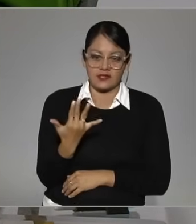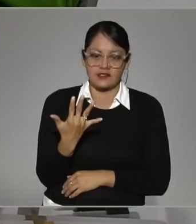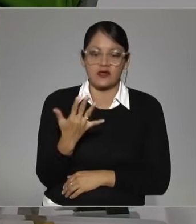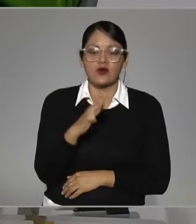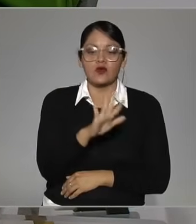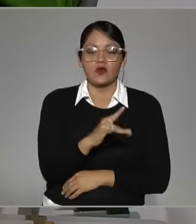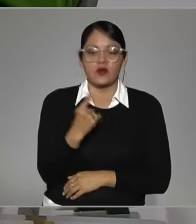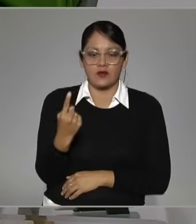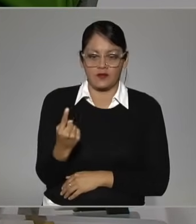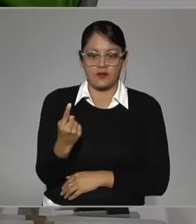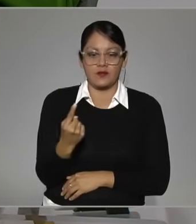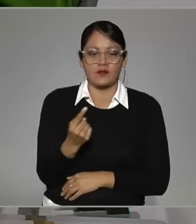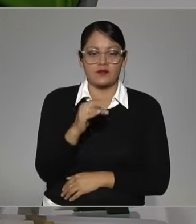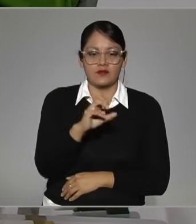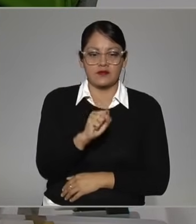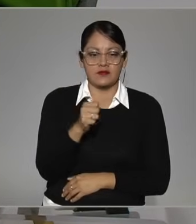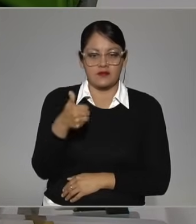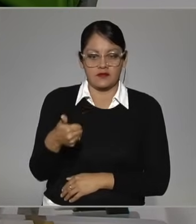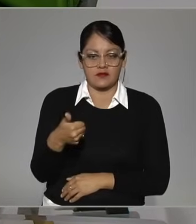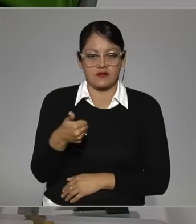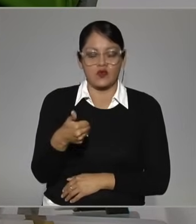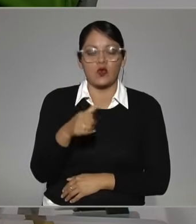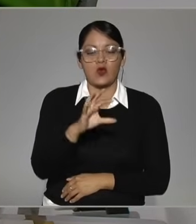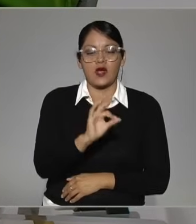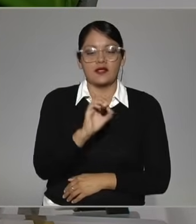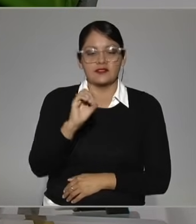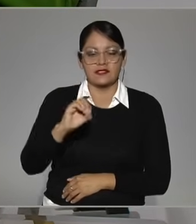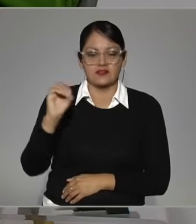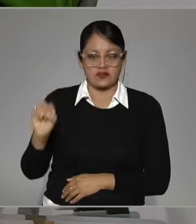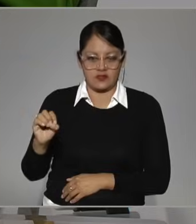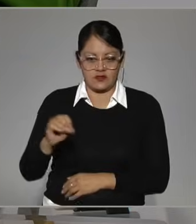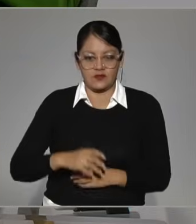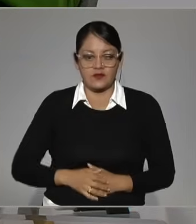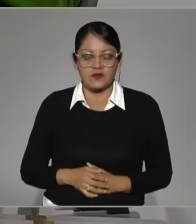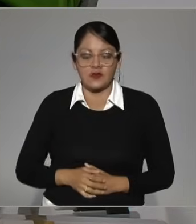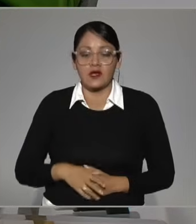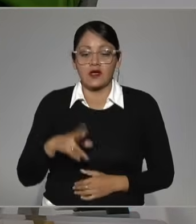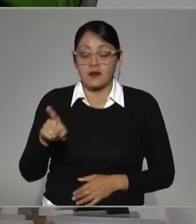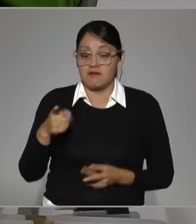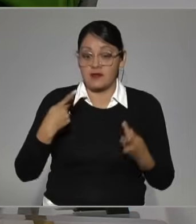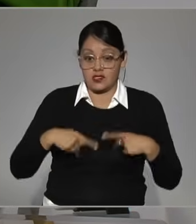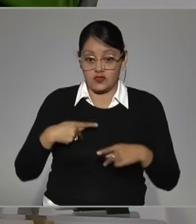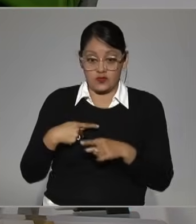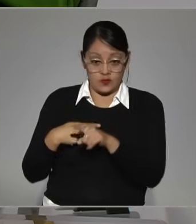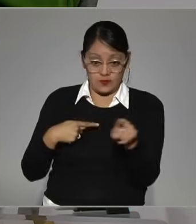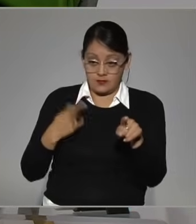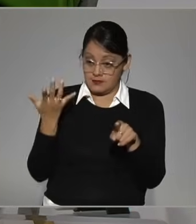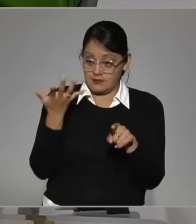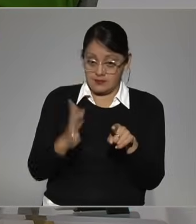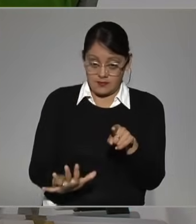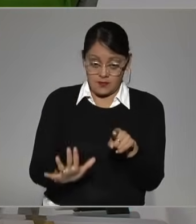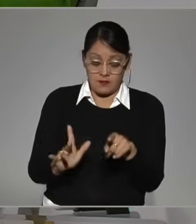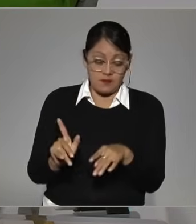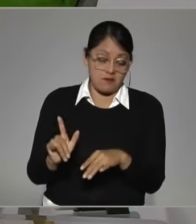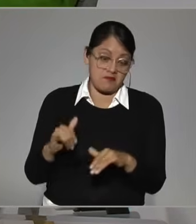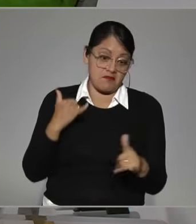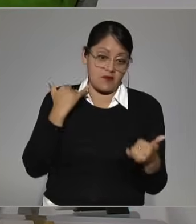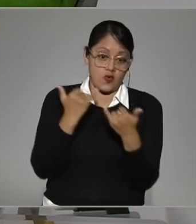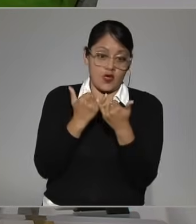55 51 66 4000. A las primeras 10 personas que